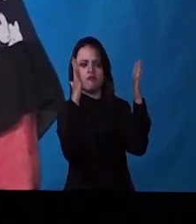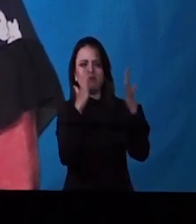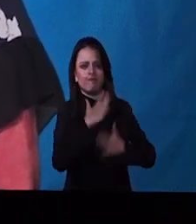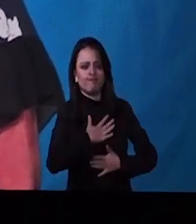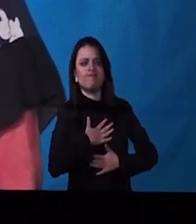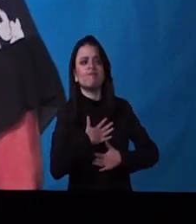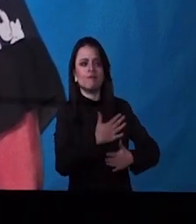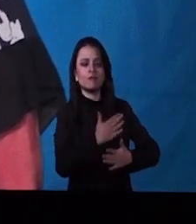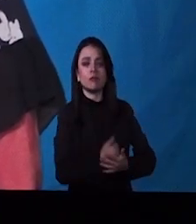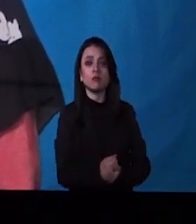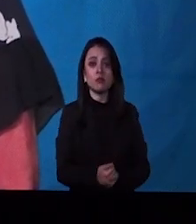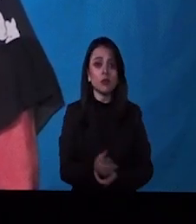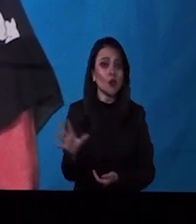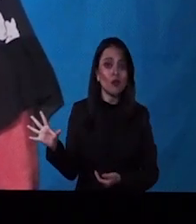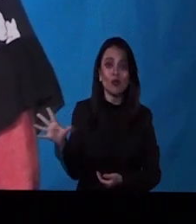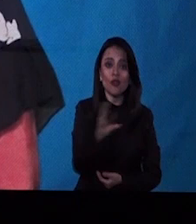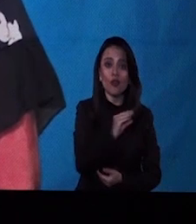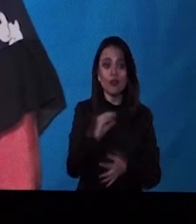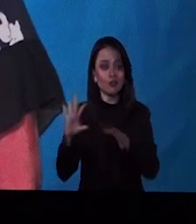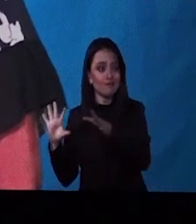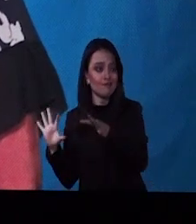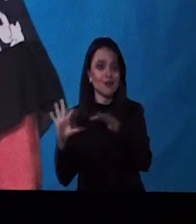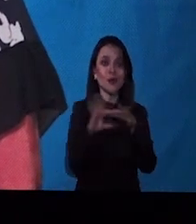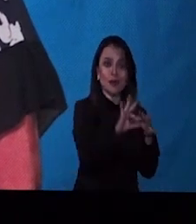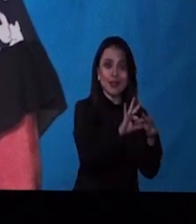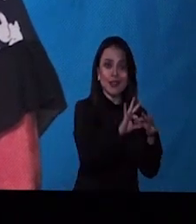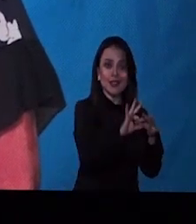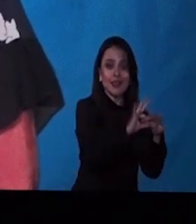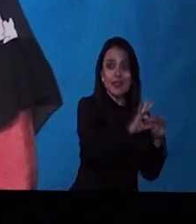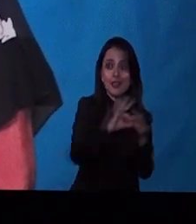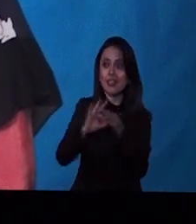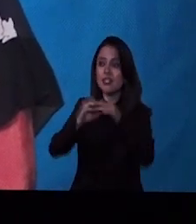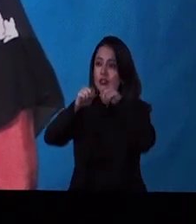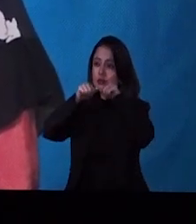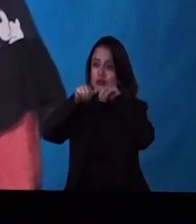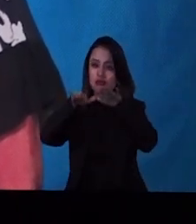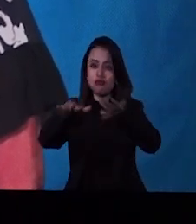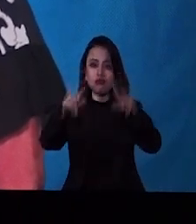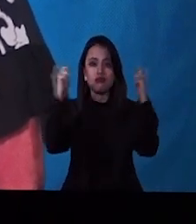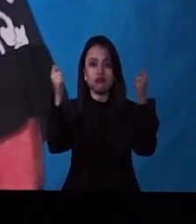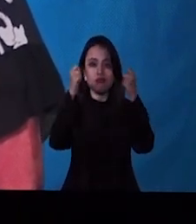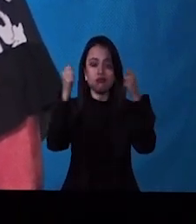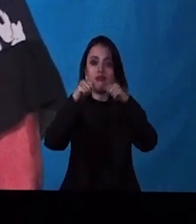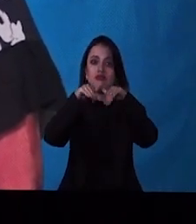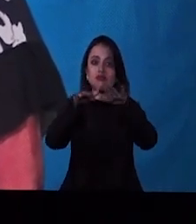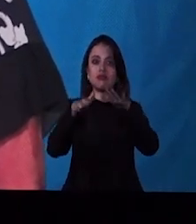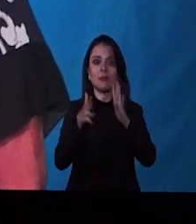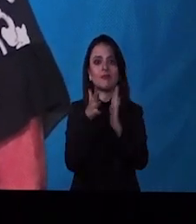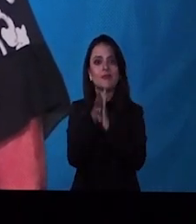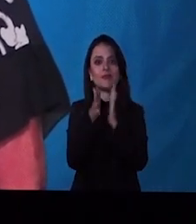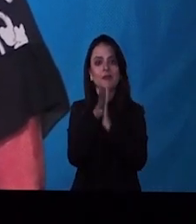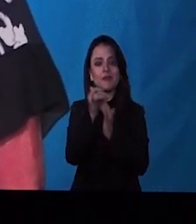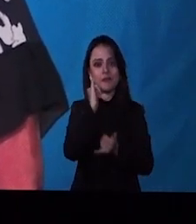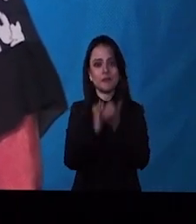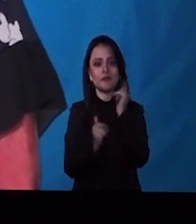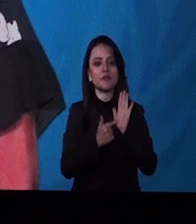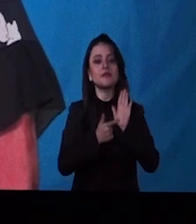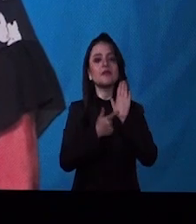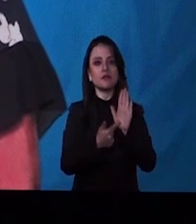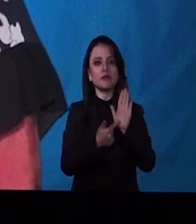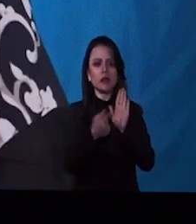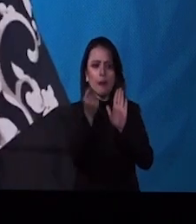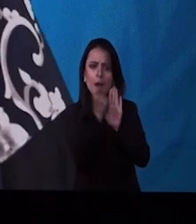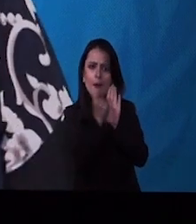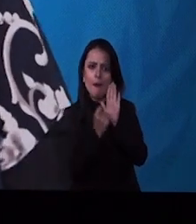sociedad a que trabajen conjuntamente para difundir lo más ampliamente posible el informe final y para que implementen sus